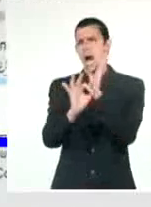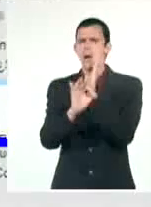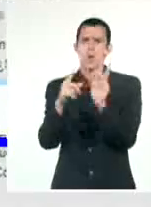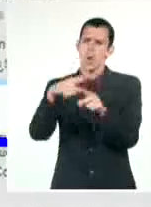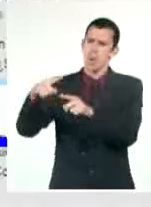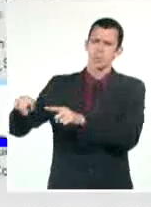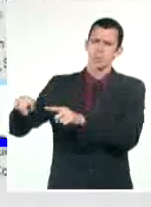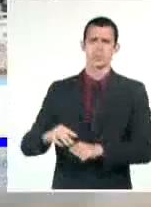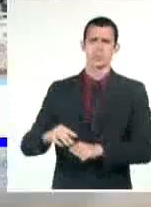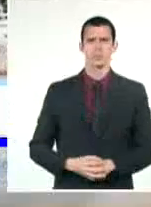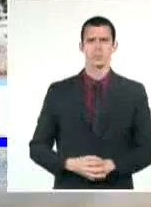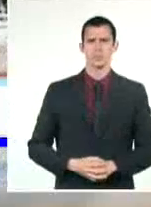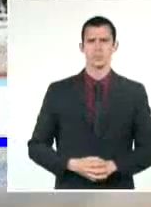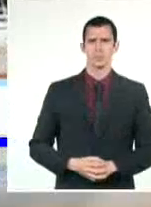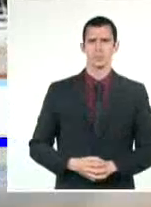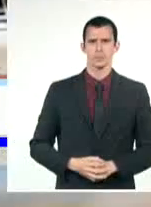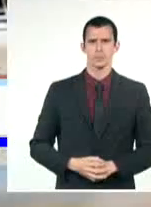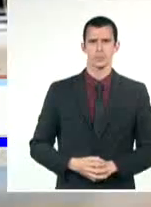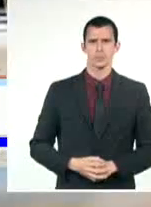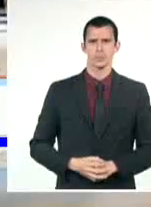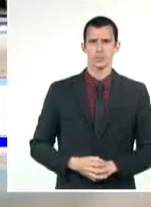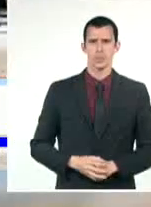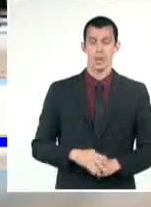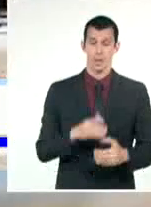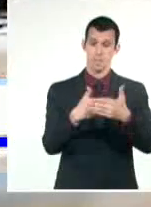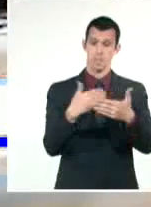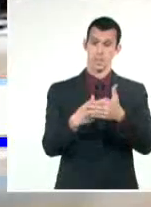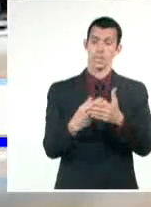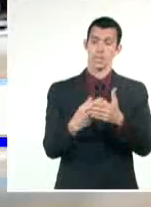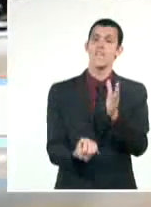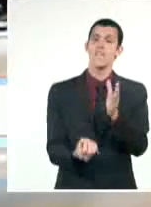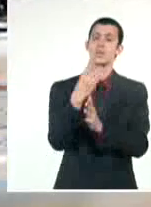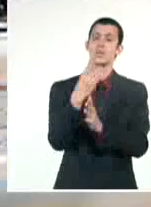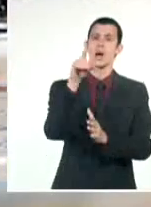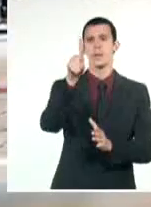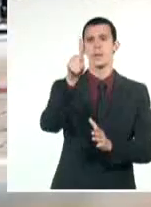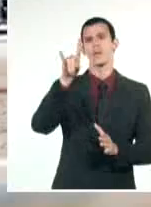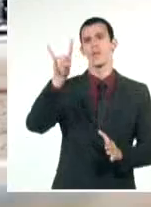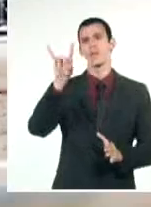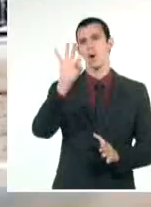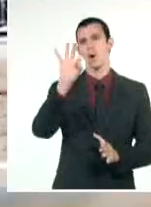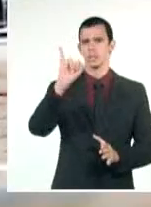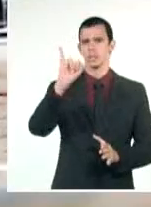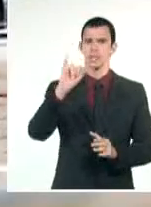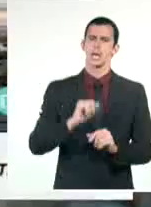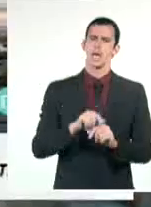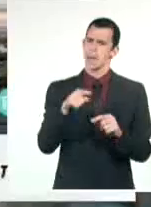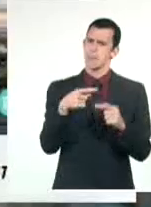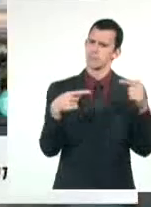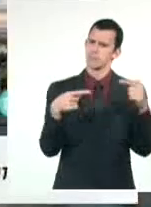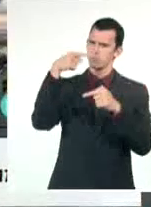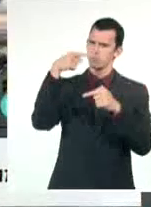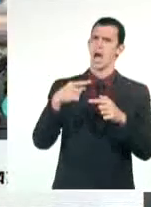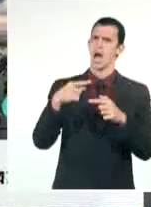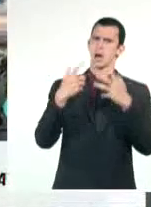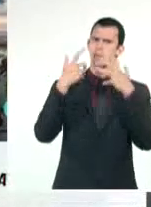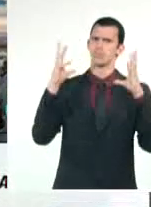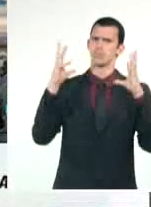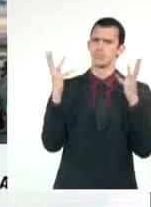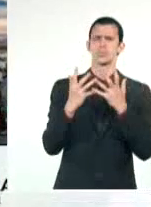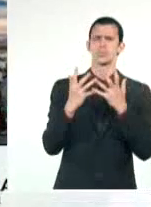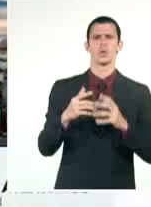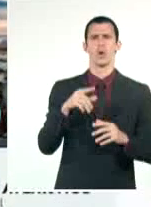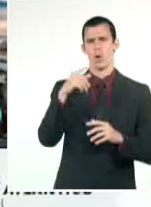compañía, constituida en 1986, es uno de los principales grupos hoteleros portugueses e integra el ranking de